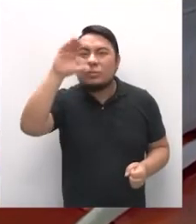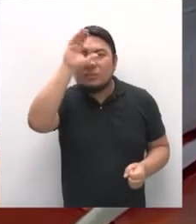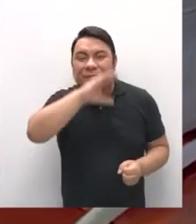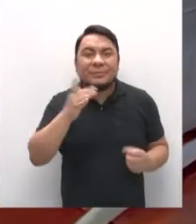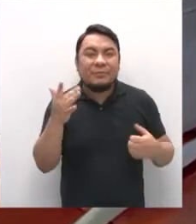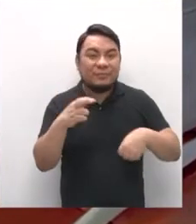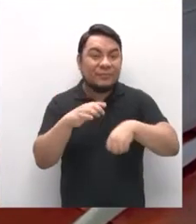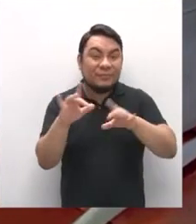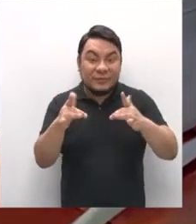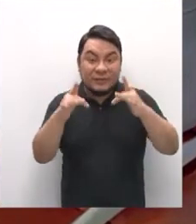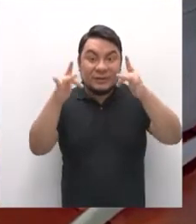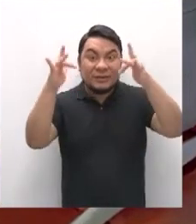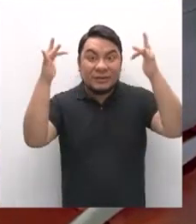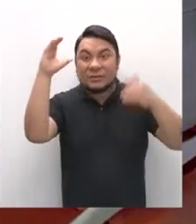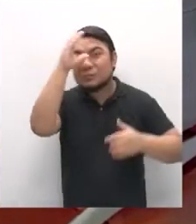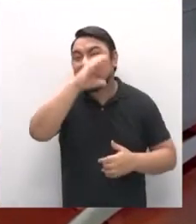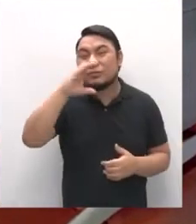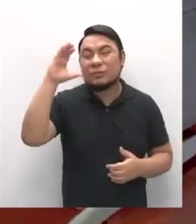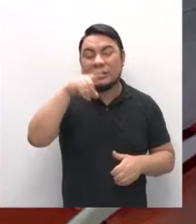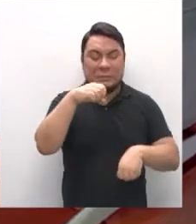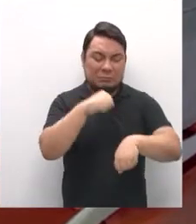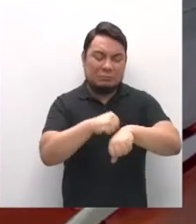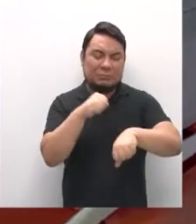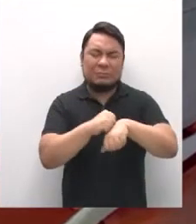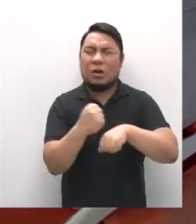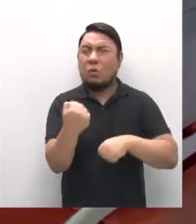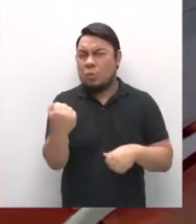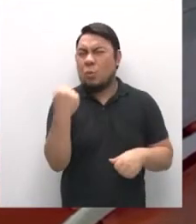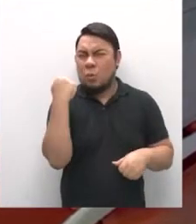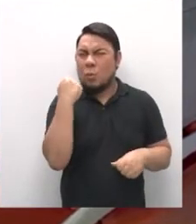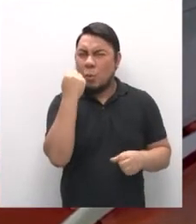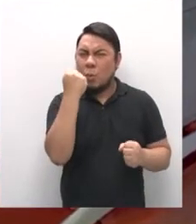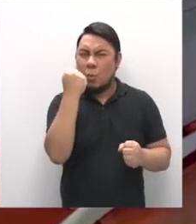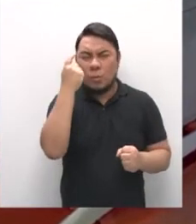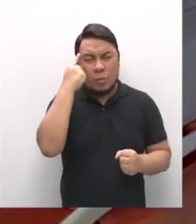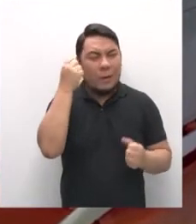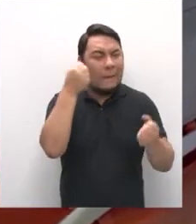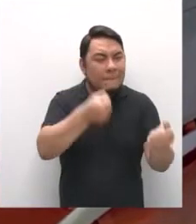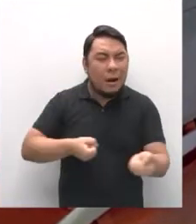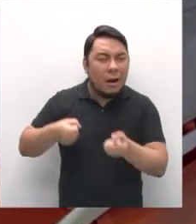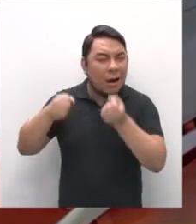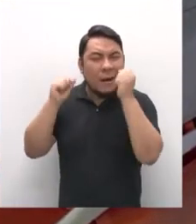era rudo y las rocas eran duras.